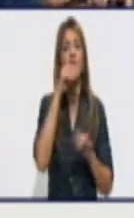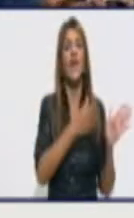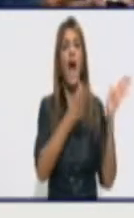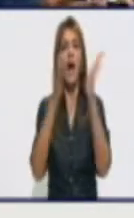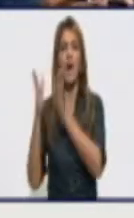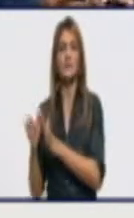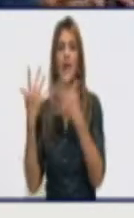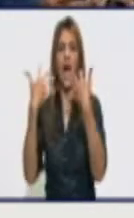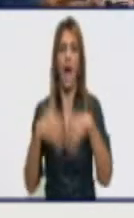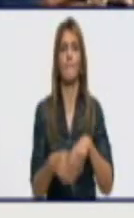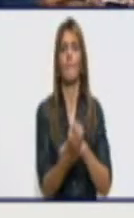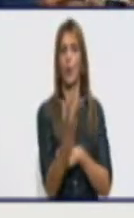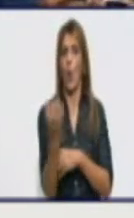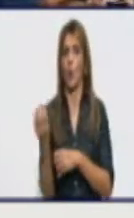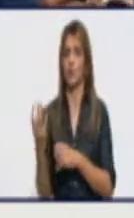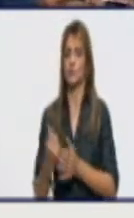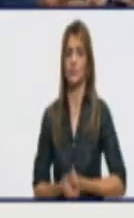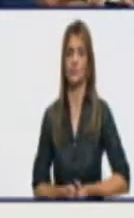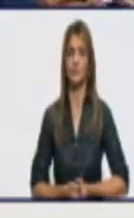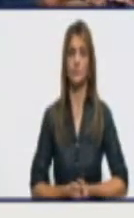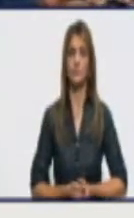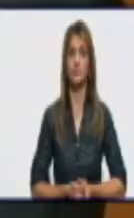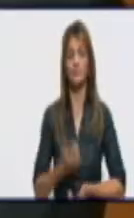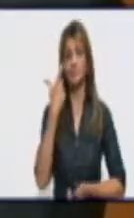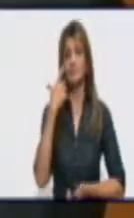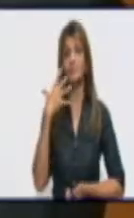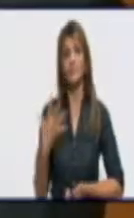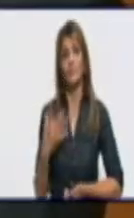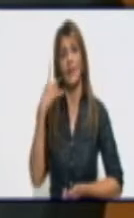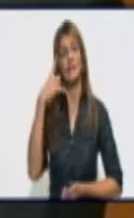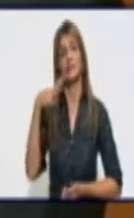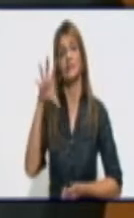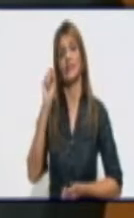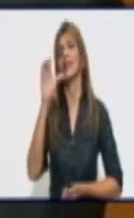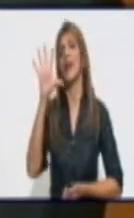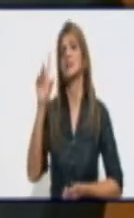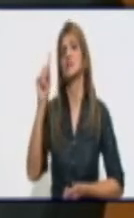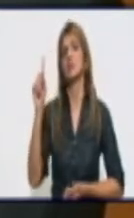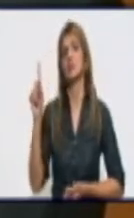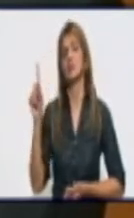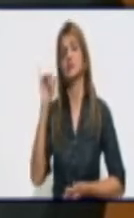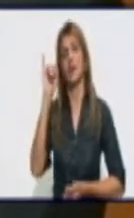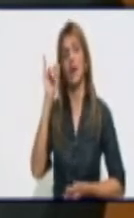importante entender que las 51 políticas por sí solas no van a resolver el problema.